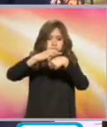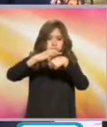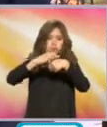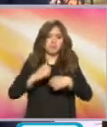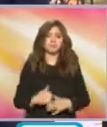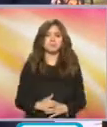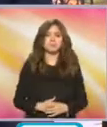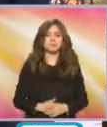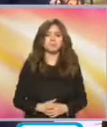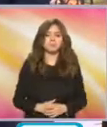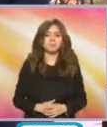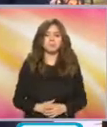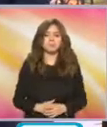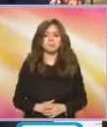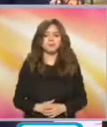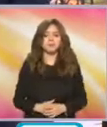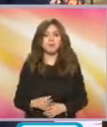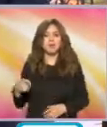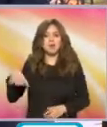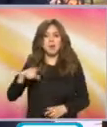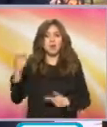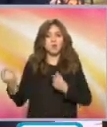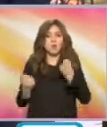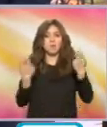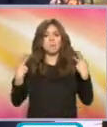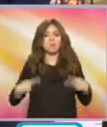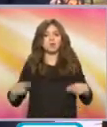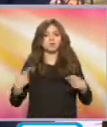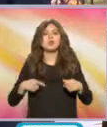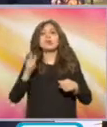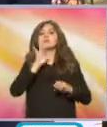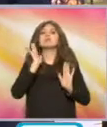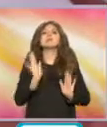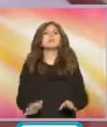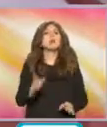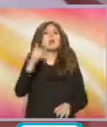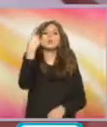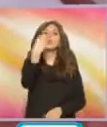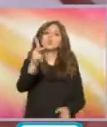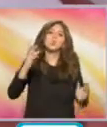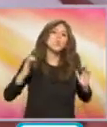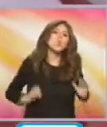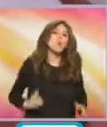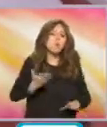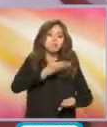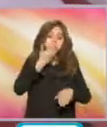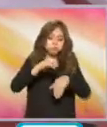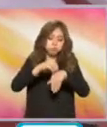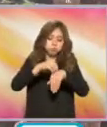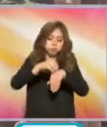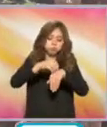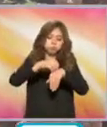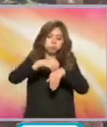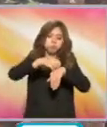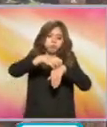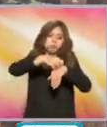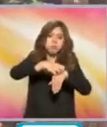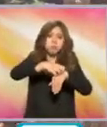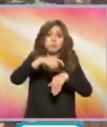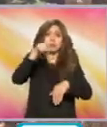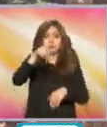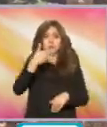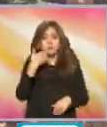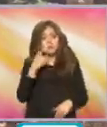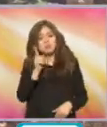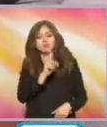Y hay gente que ya está predispuesta a hacer este tipo de cicatrización. Ok. Si tiene predisposición a hacer este tipo de cicatrización, lo